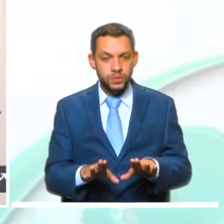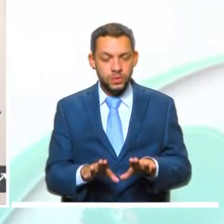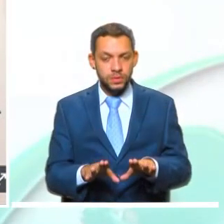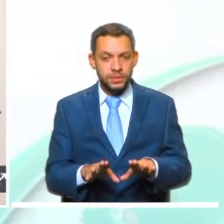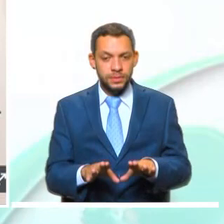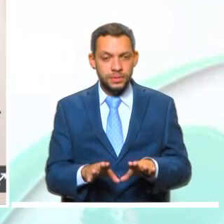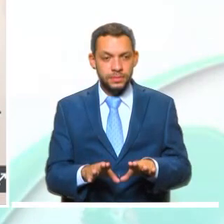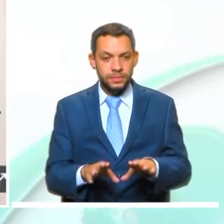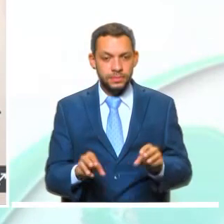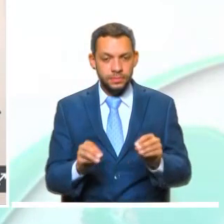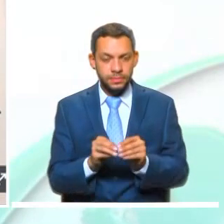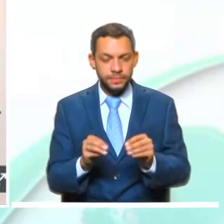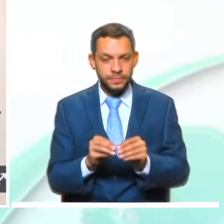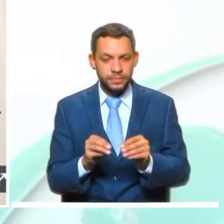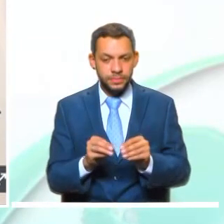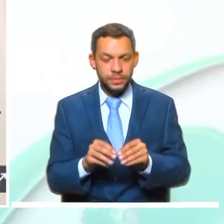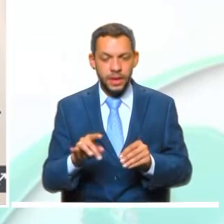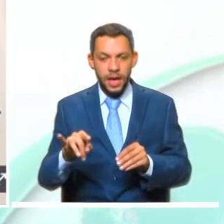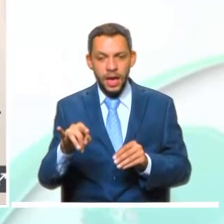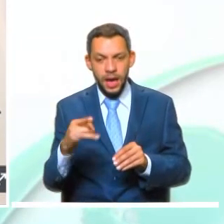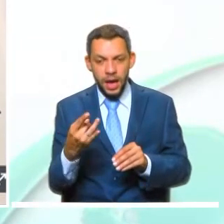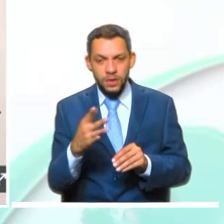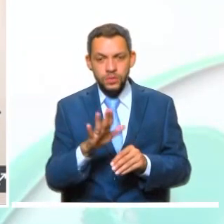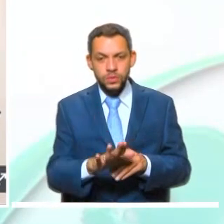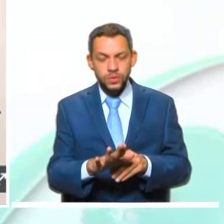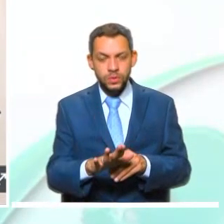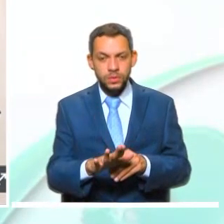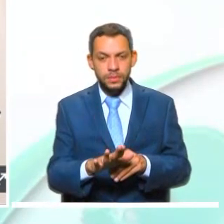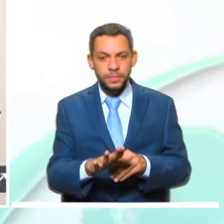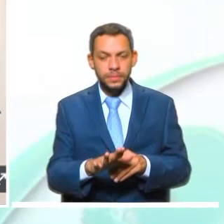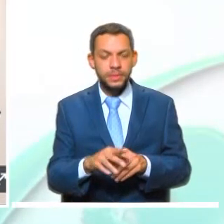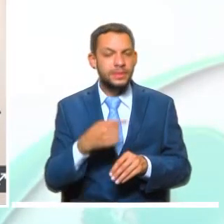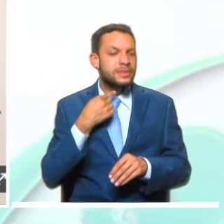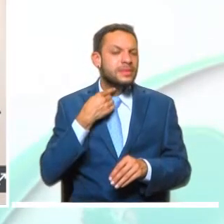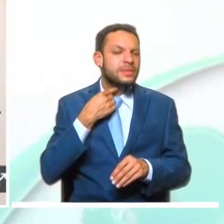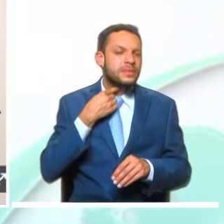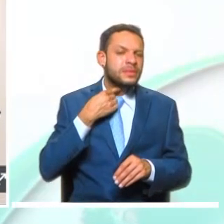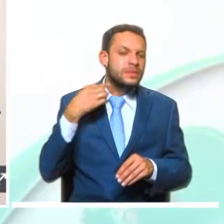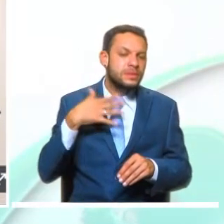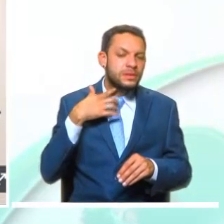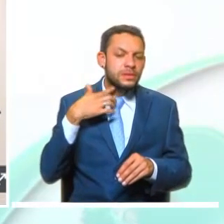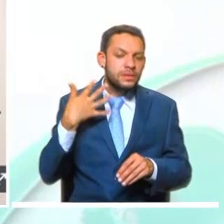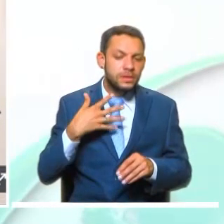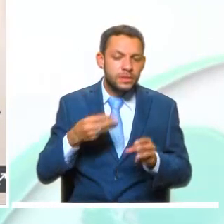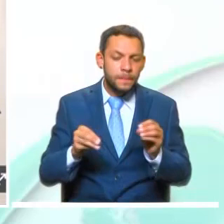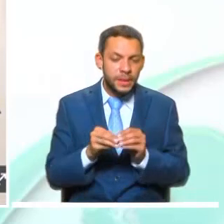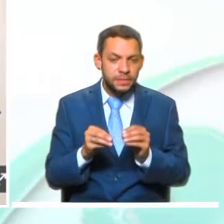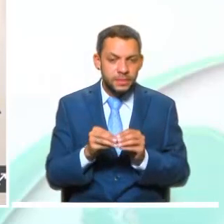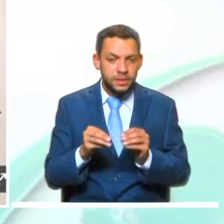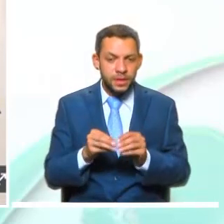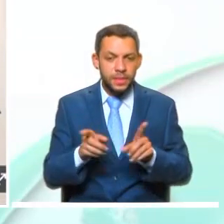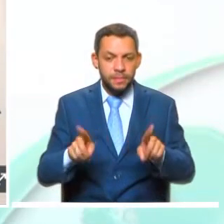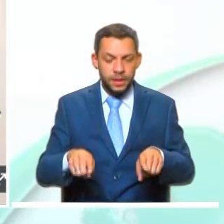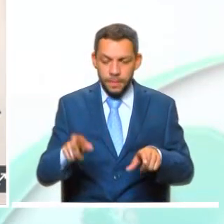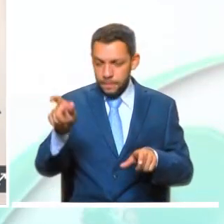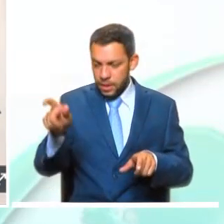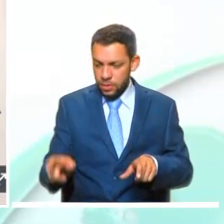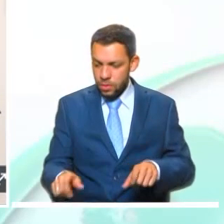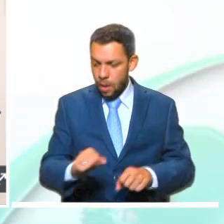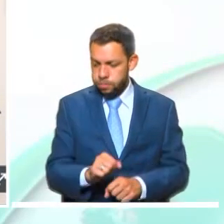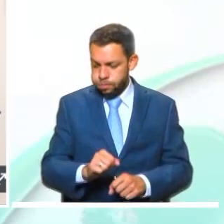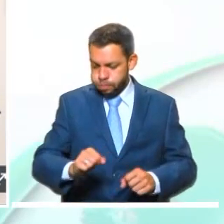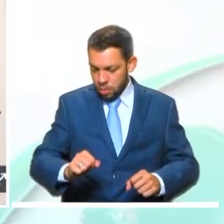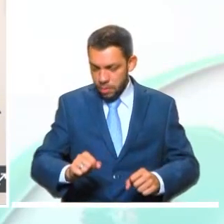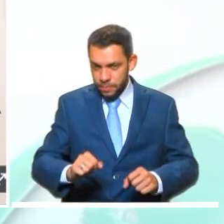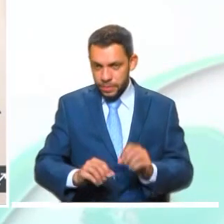porque un problema de tiroides también nos pueda dar este tipo de problema quinto cuando hay obesidad se altera toda